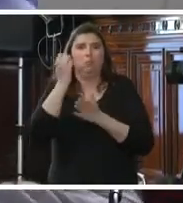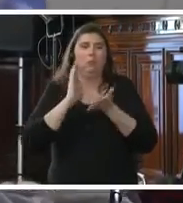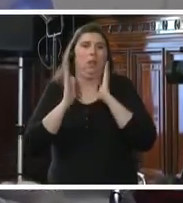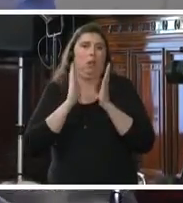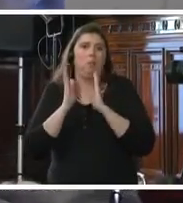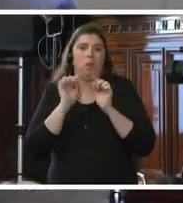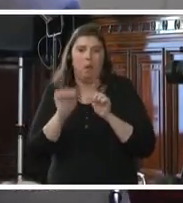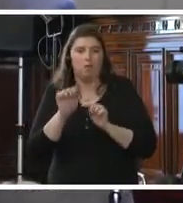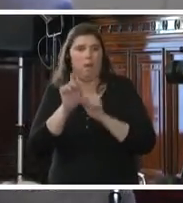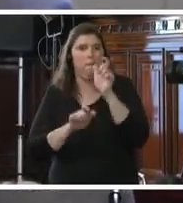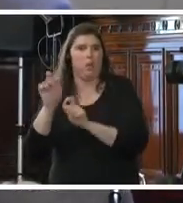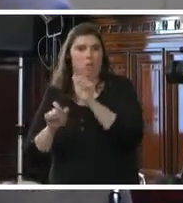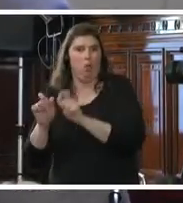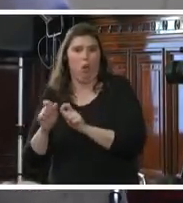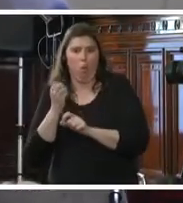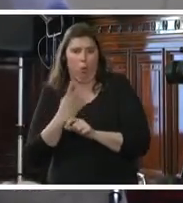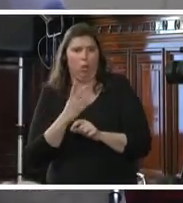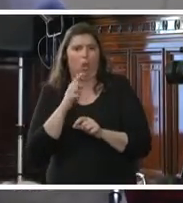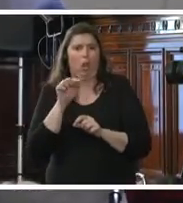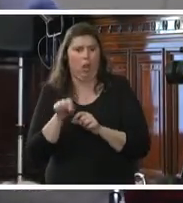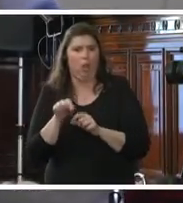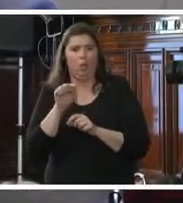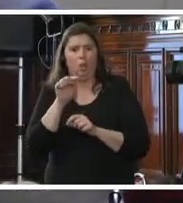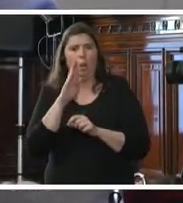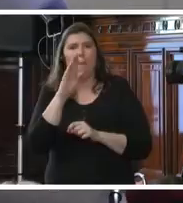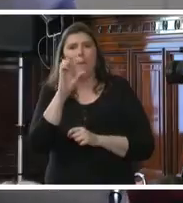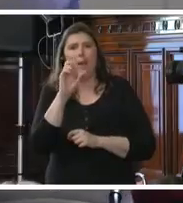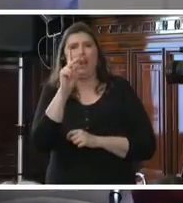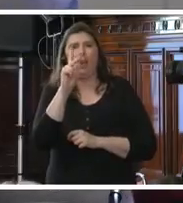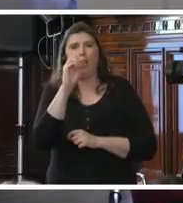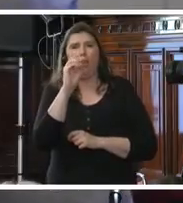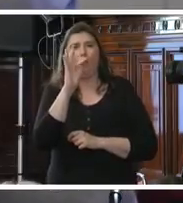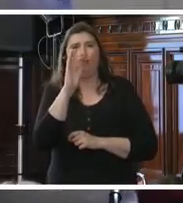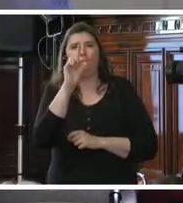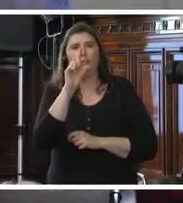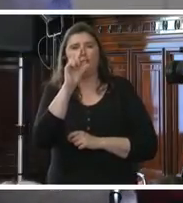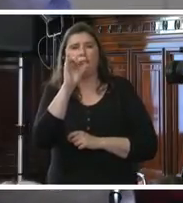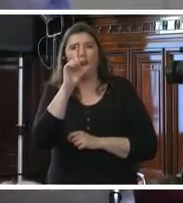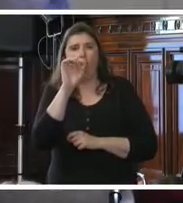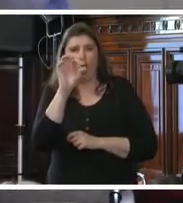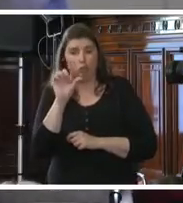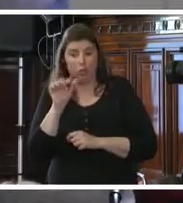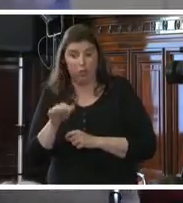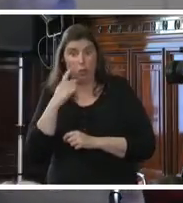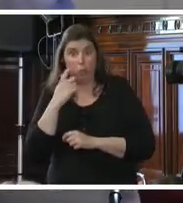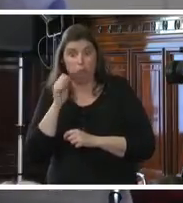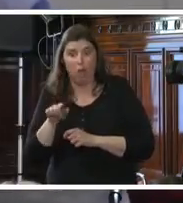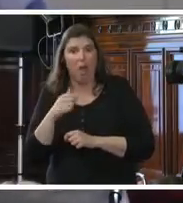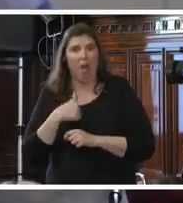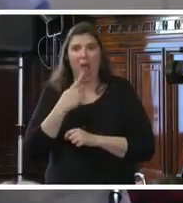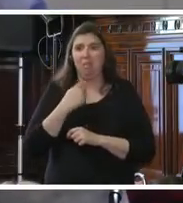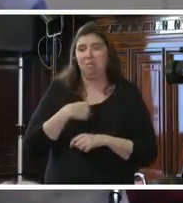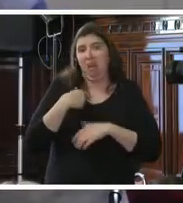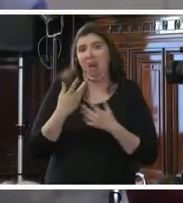esta gente. Porque los pedófilos dicen abiertamente, me pueden